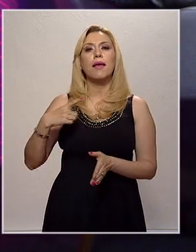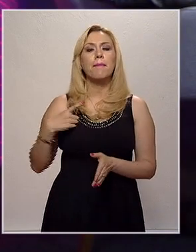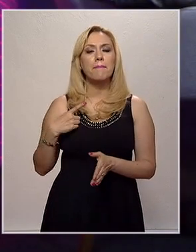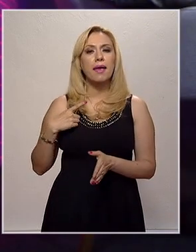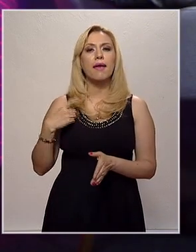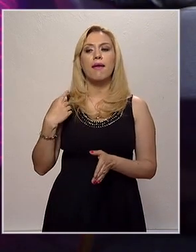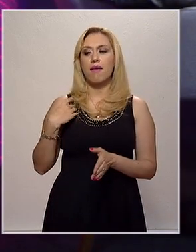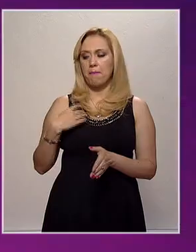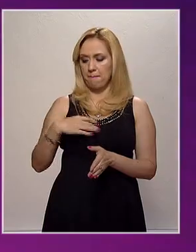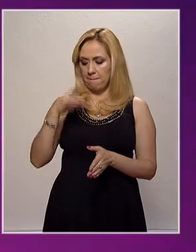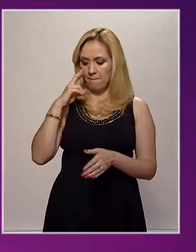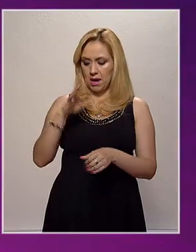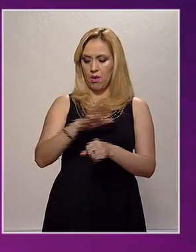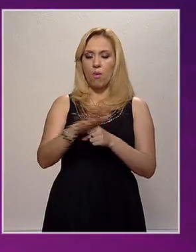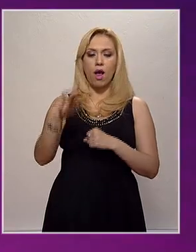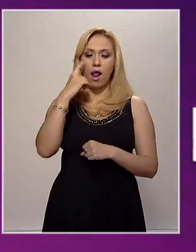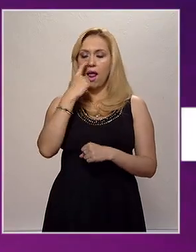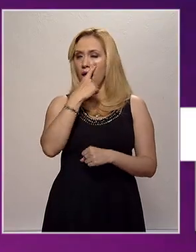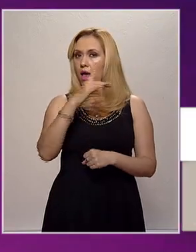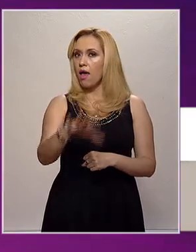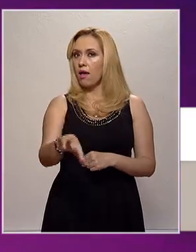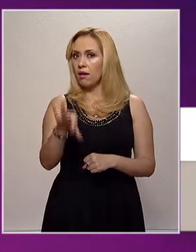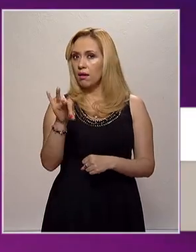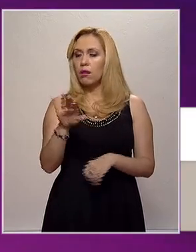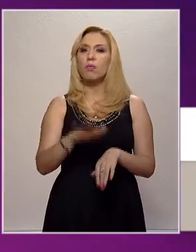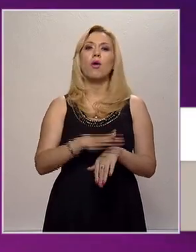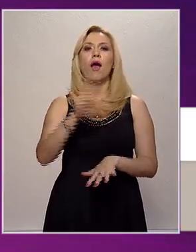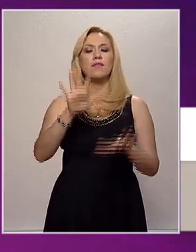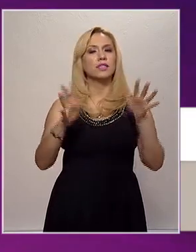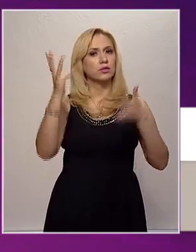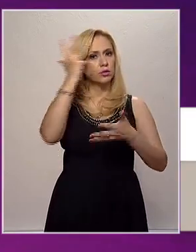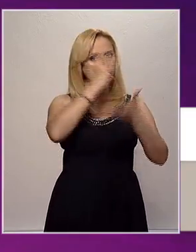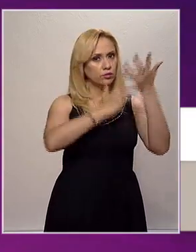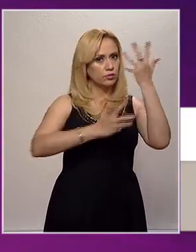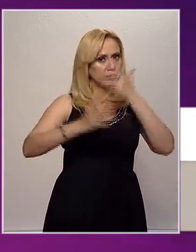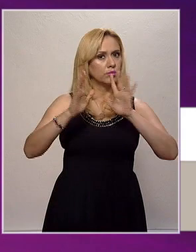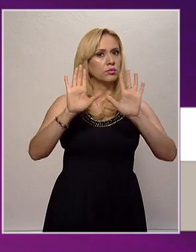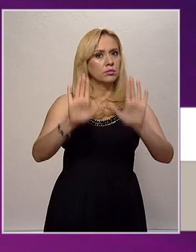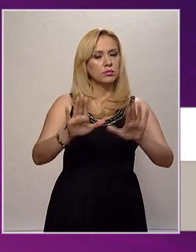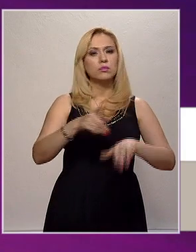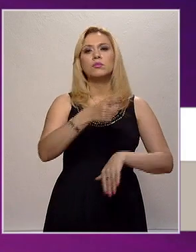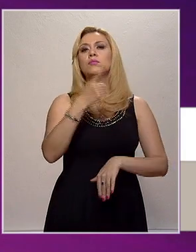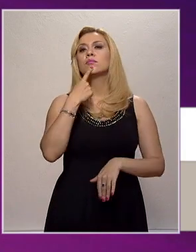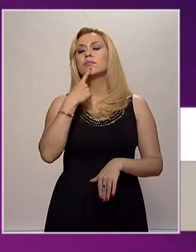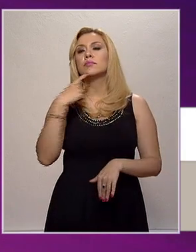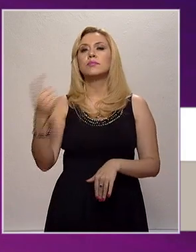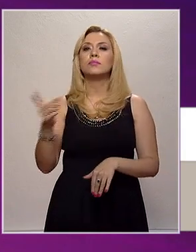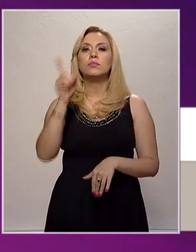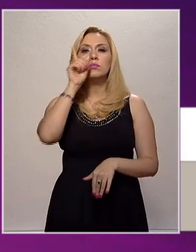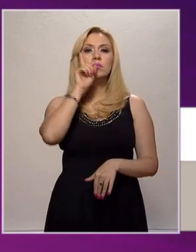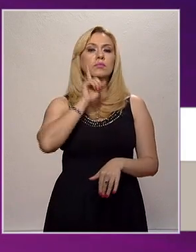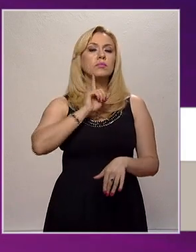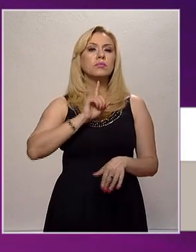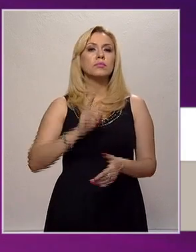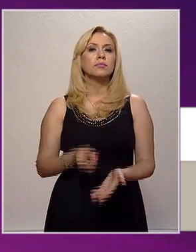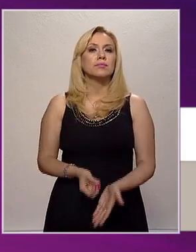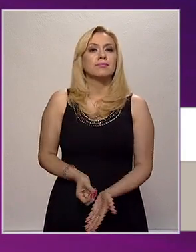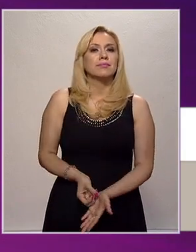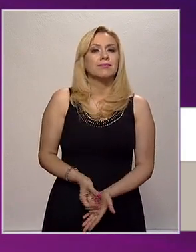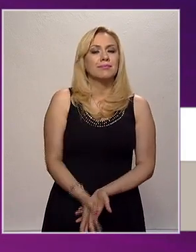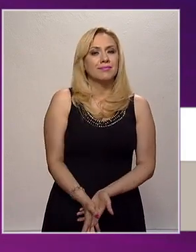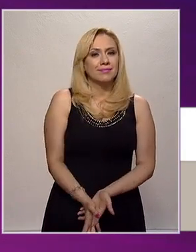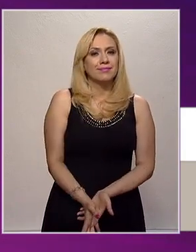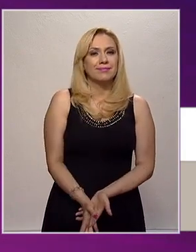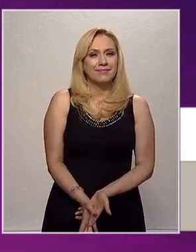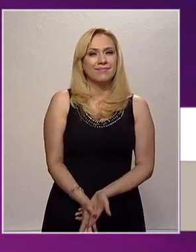puntuales en qué términos escogemos, porque luego se llega a prestar a mucha confusión y a varias imprecisiones. Usted menciona un caso de una mujer que dio a luz en el jardín,